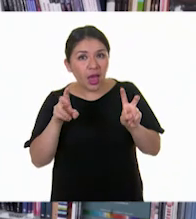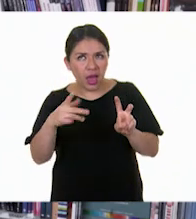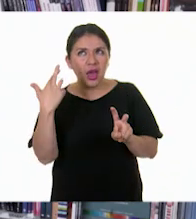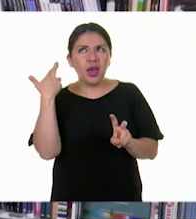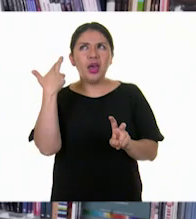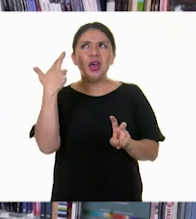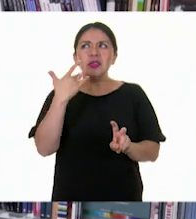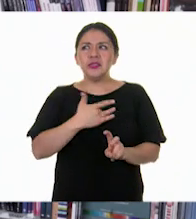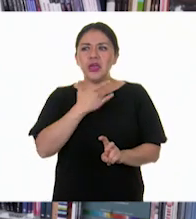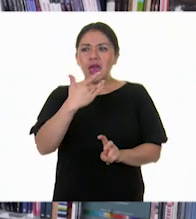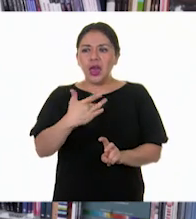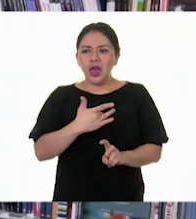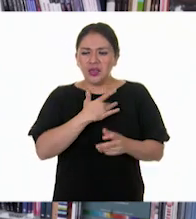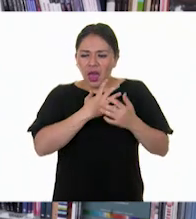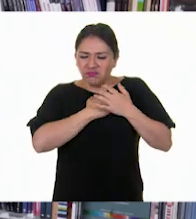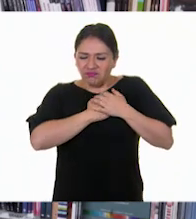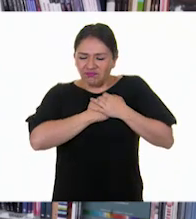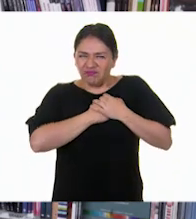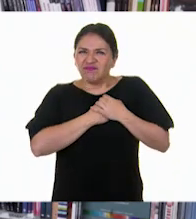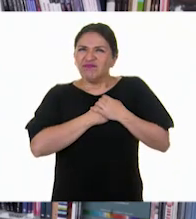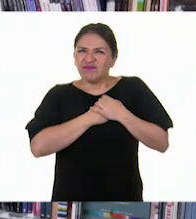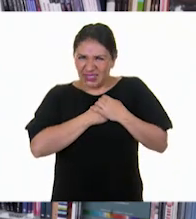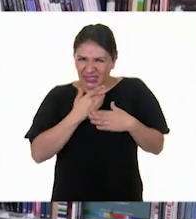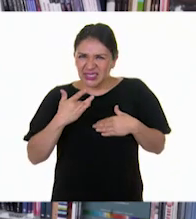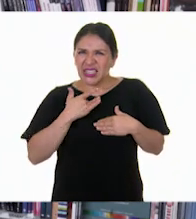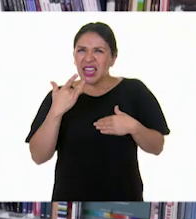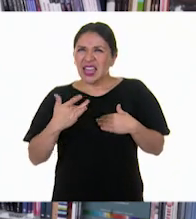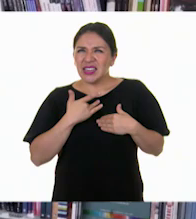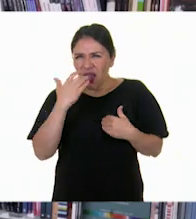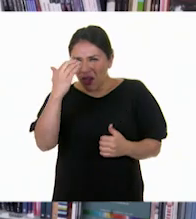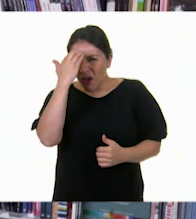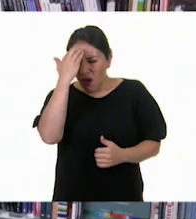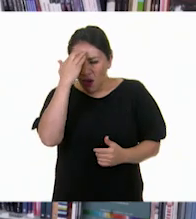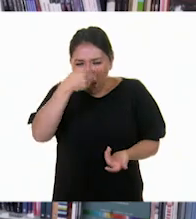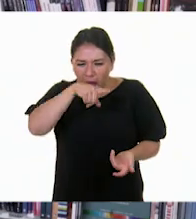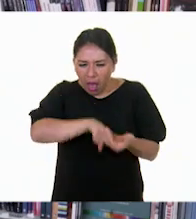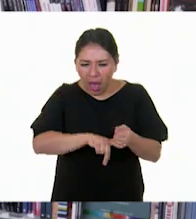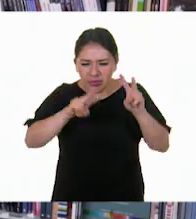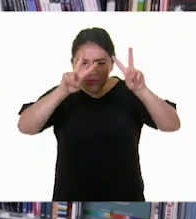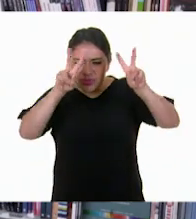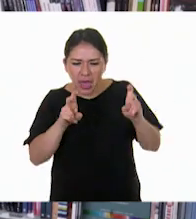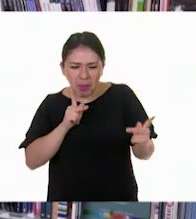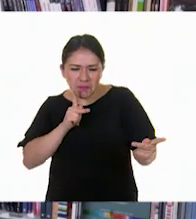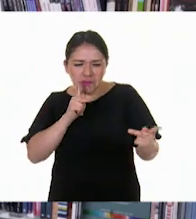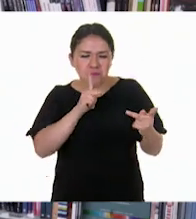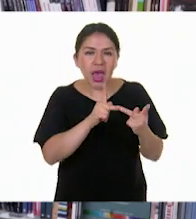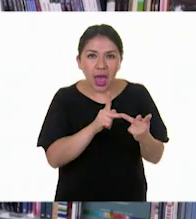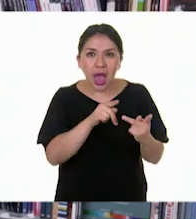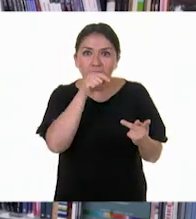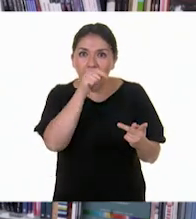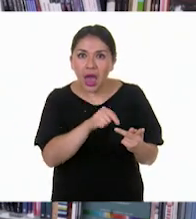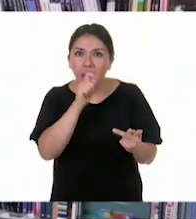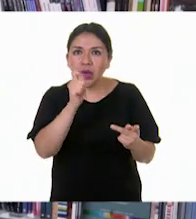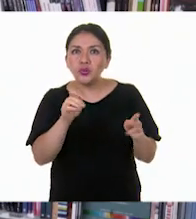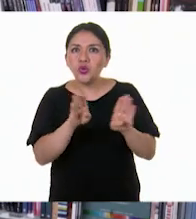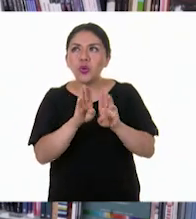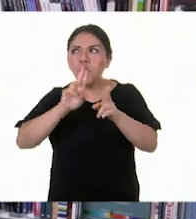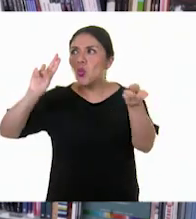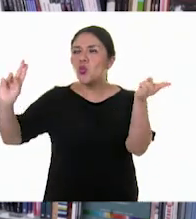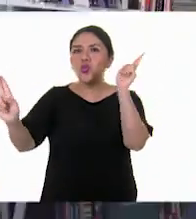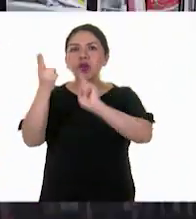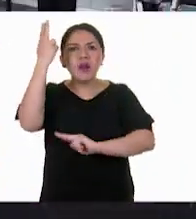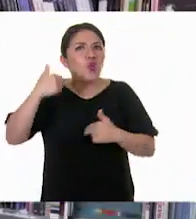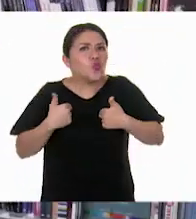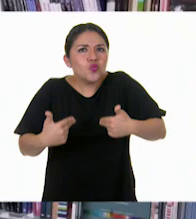en usted, en su alma? ¿Pudo usted reconocerse en ese tema que es, a final de cuentas, algo universal